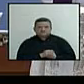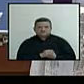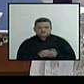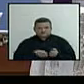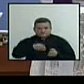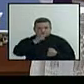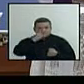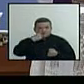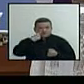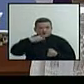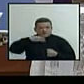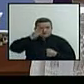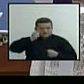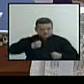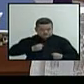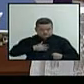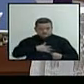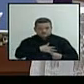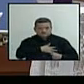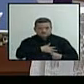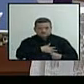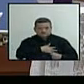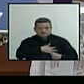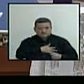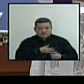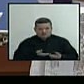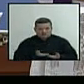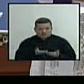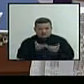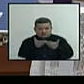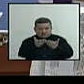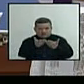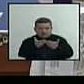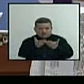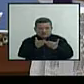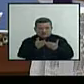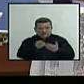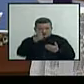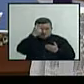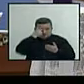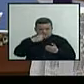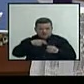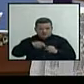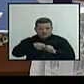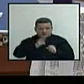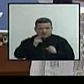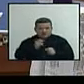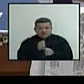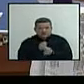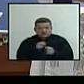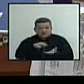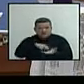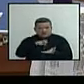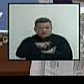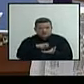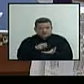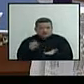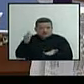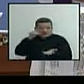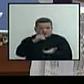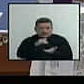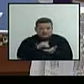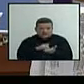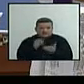Dios Padre misericordioso, les conceda a todos, como al Hijo pródigo, el gozo de volver a la